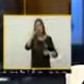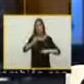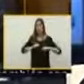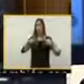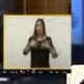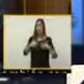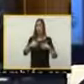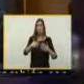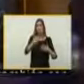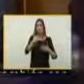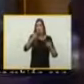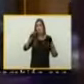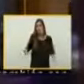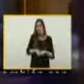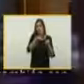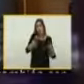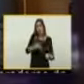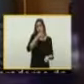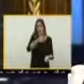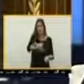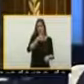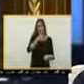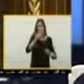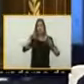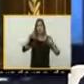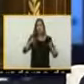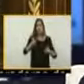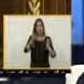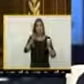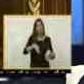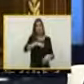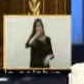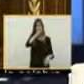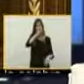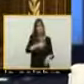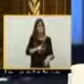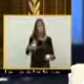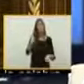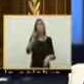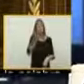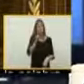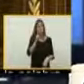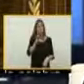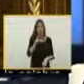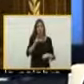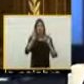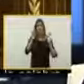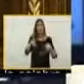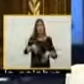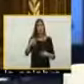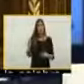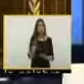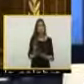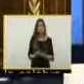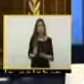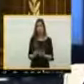seguro, no tengo ninguna duda. Hubiera habido gobierno de gran coalición, seguro. La única razón por la que no ha habido gobierno de gran coalición es porque en